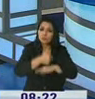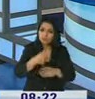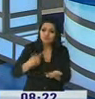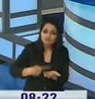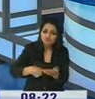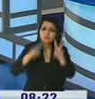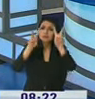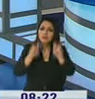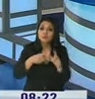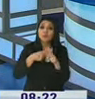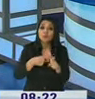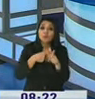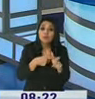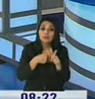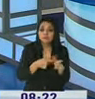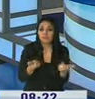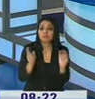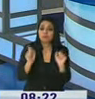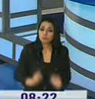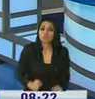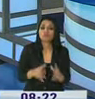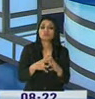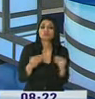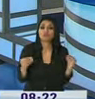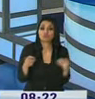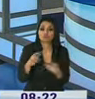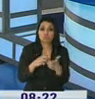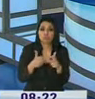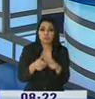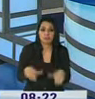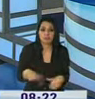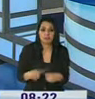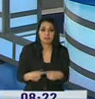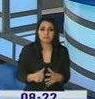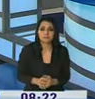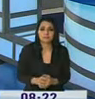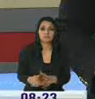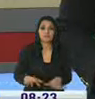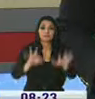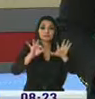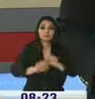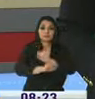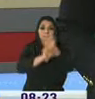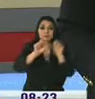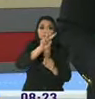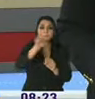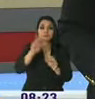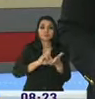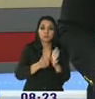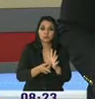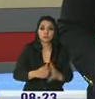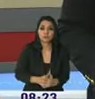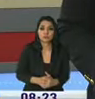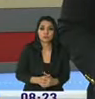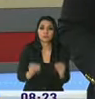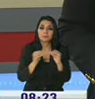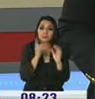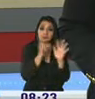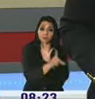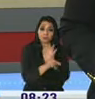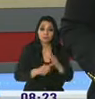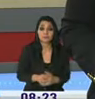temas de emergencia para poder solucionar ese problema en la capital. Ahora son las 8 de la mañana con 22 minutos, vamos con más denuncias.